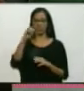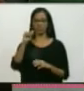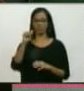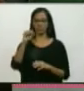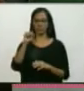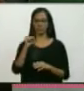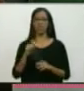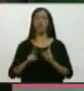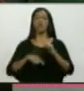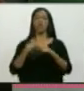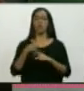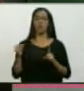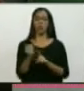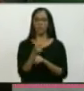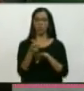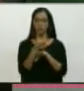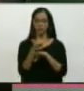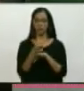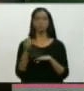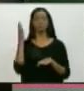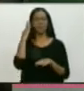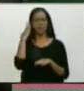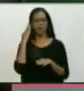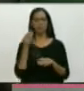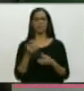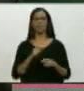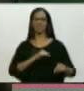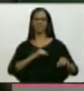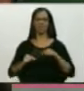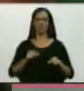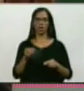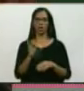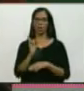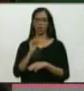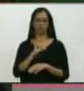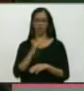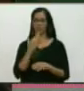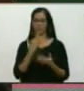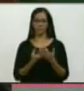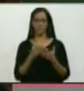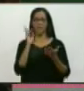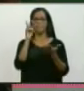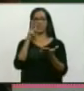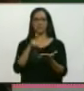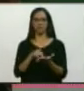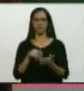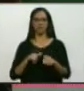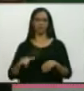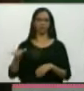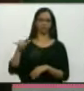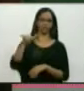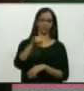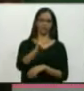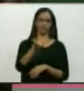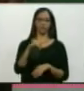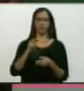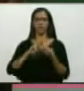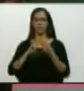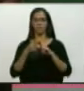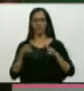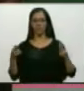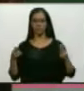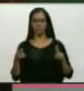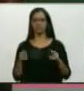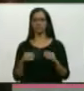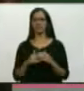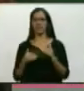dieron un golpe de Estado. Sabemos que la dictadura boliviana no va a dejar que, ya apenas llegó en el avión, en La Paz, en el